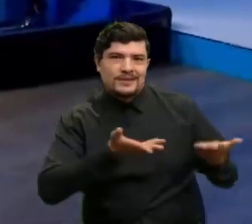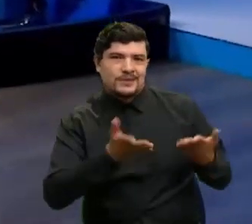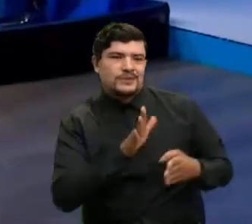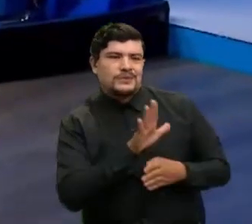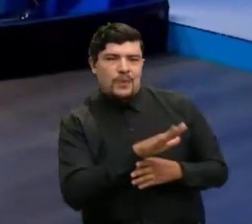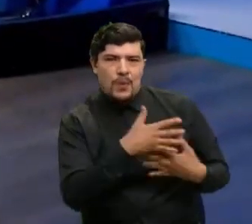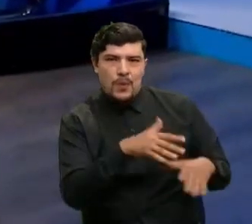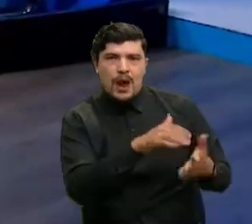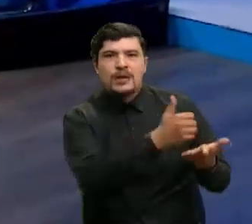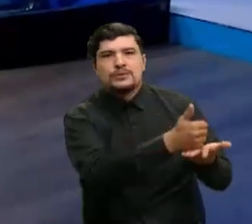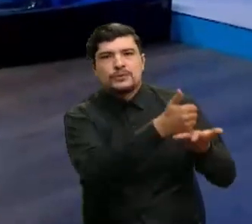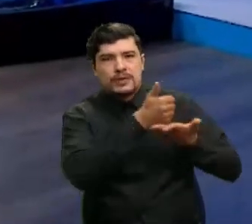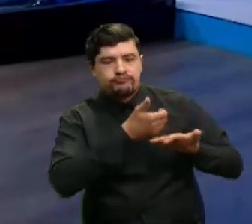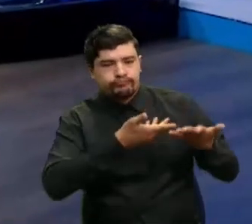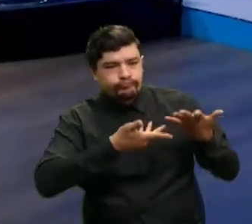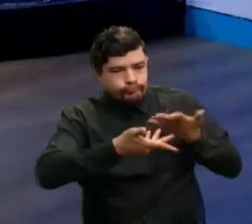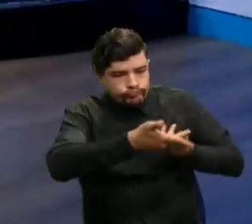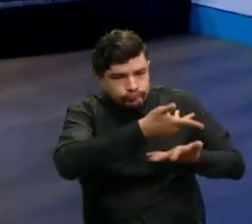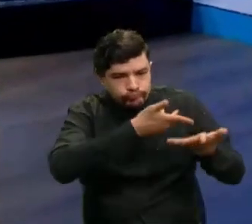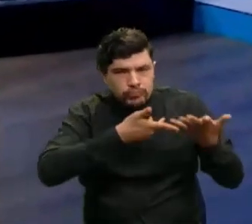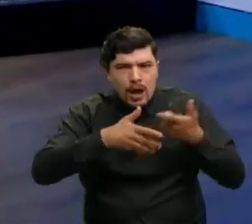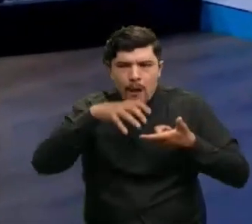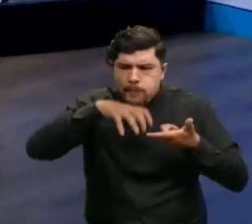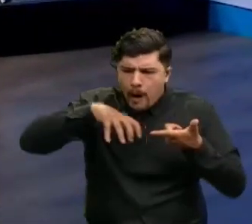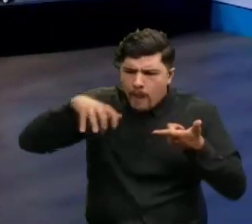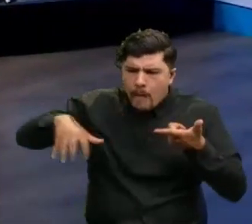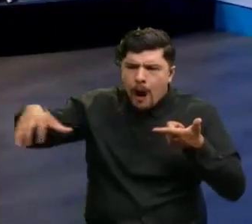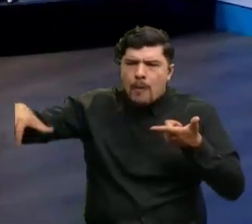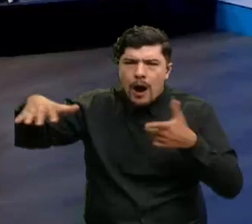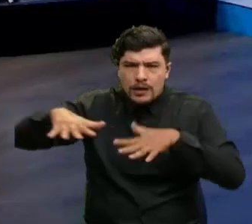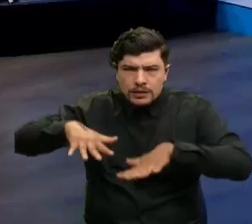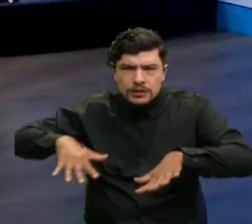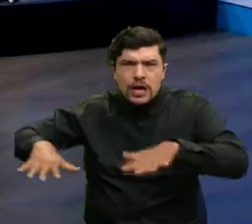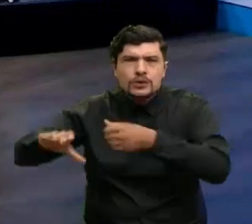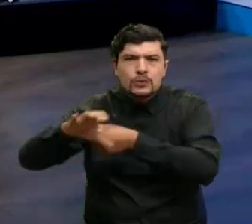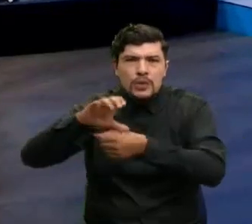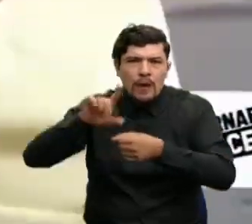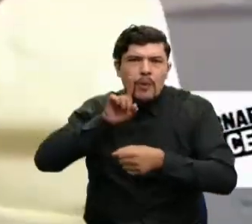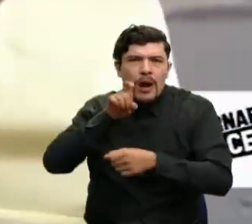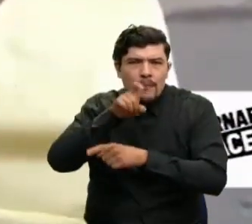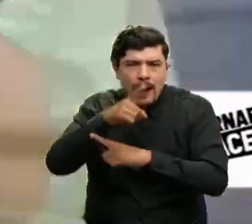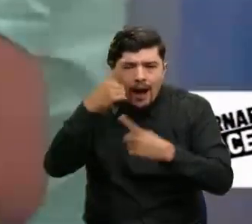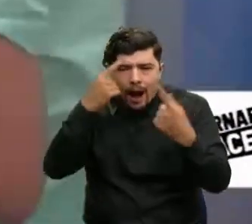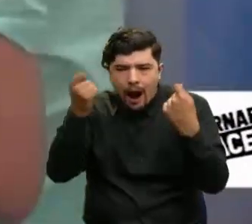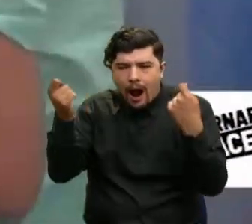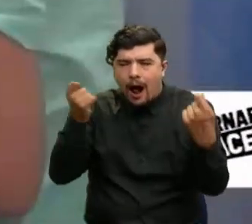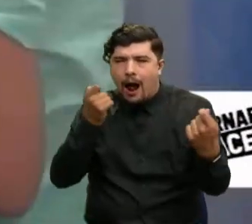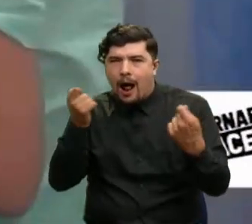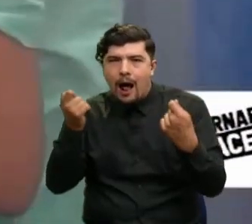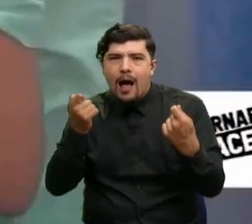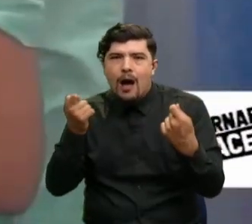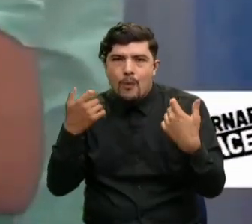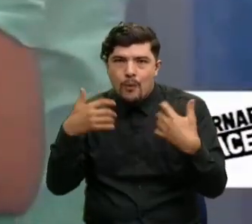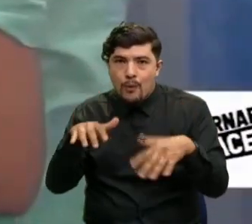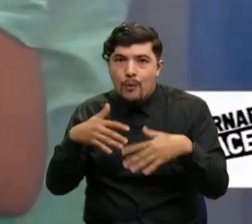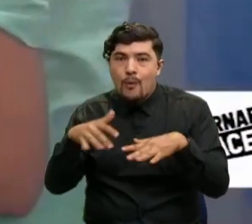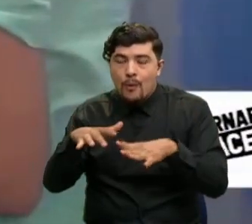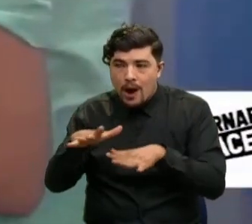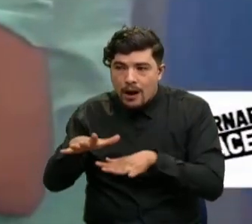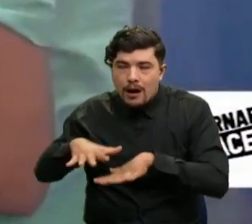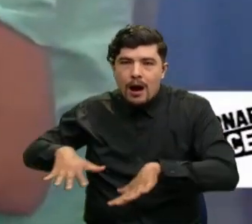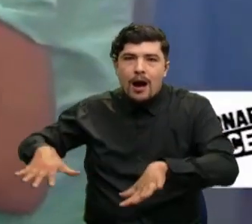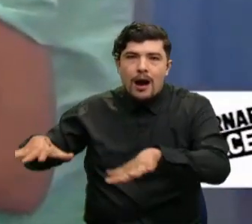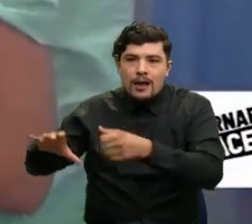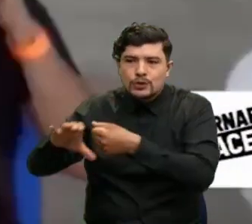los puestos que tenemos, que te digo, llegamos al puesto número 30, distribuidos estratégicamente a lo largo y ancho del